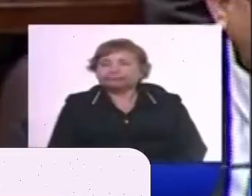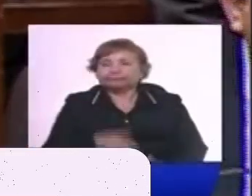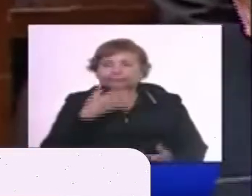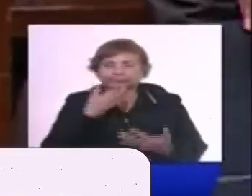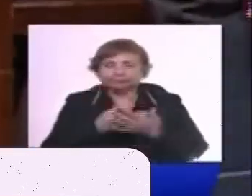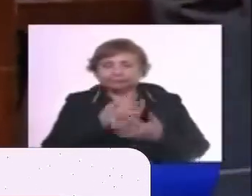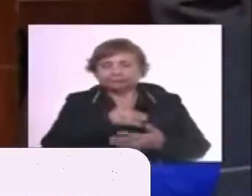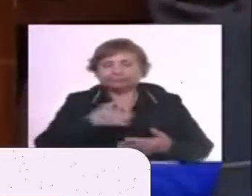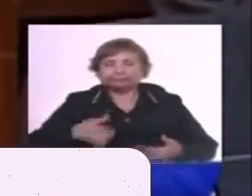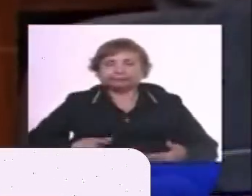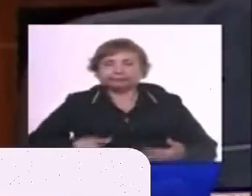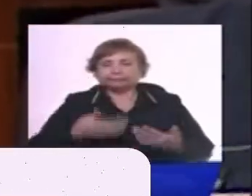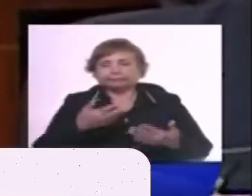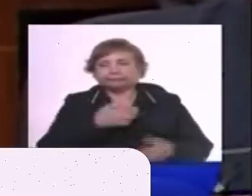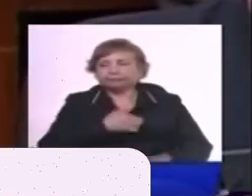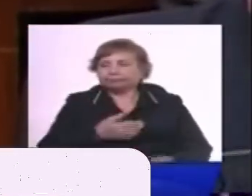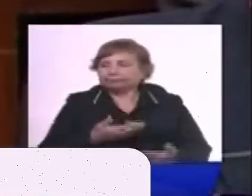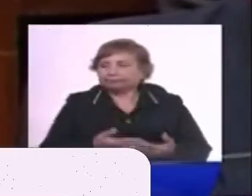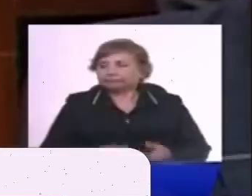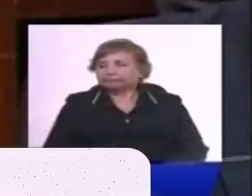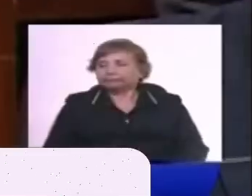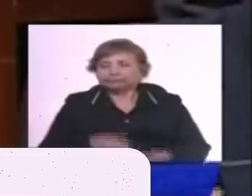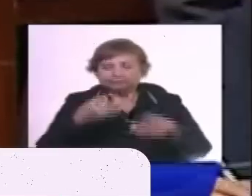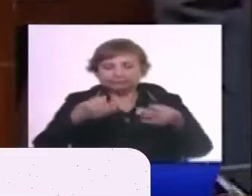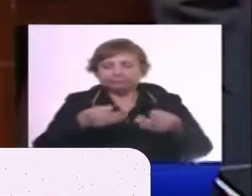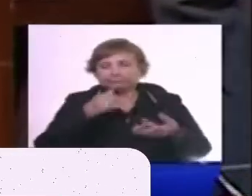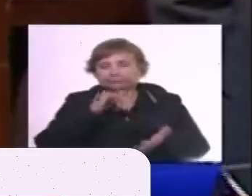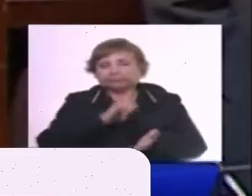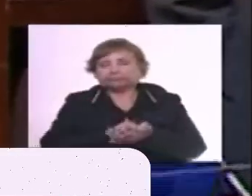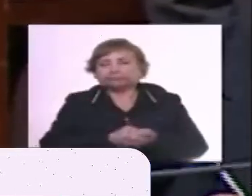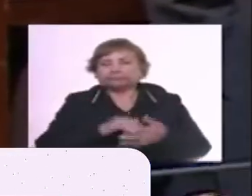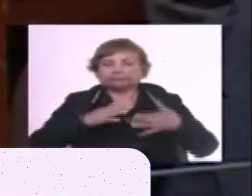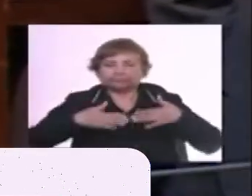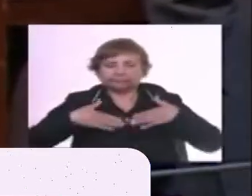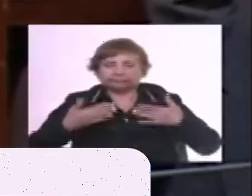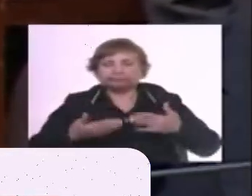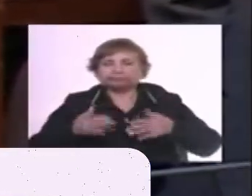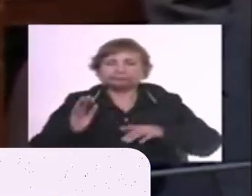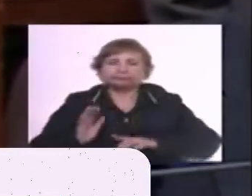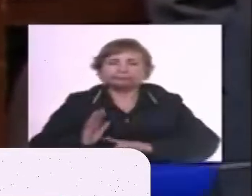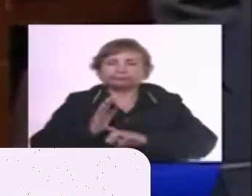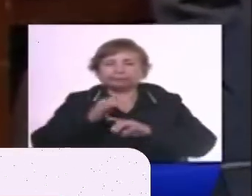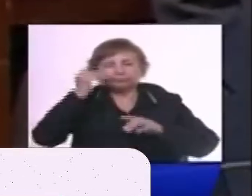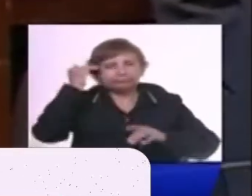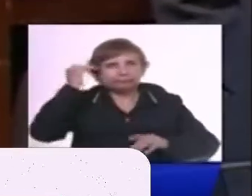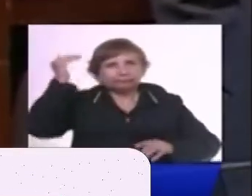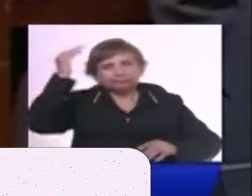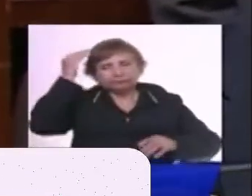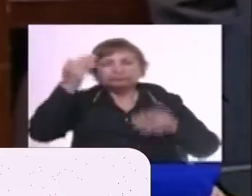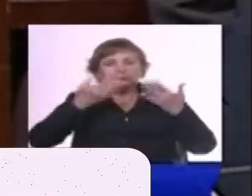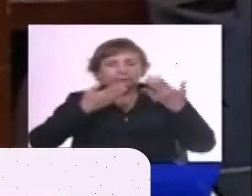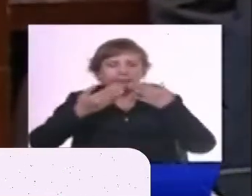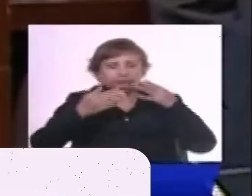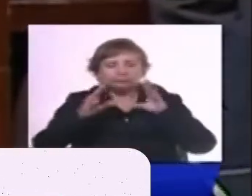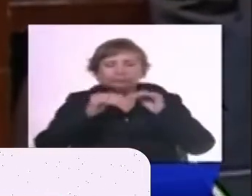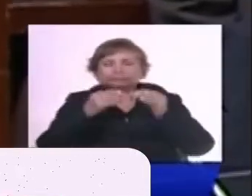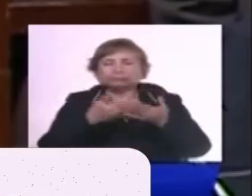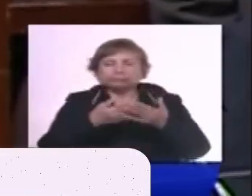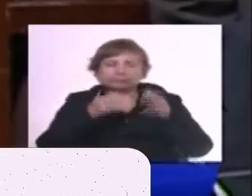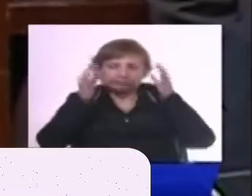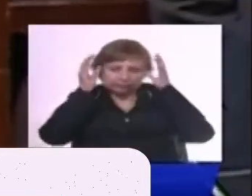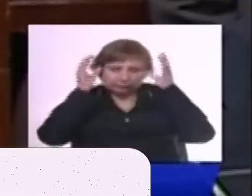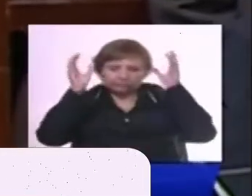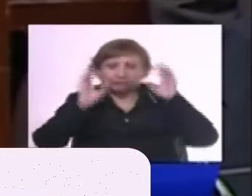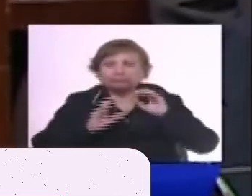Gracias, señor presidente. Creo que podemos darle una muestra de madurez y de conversación y de